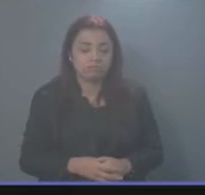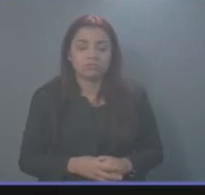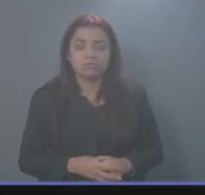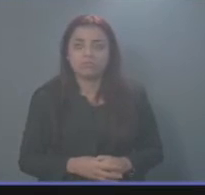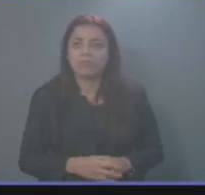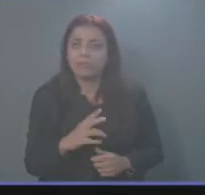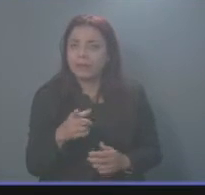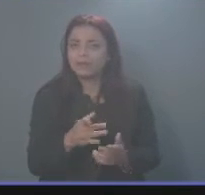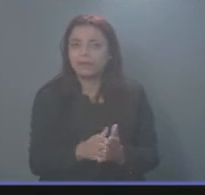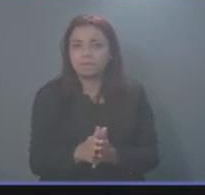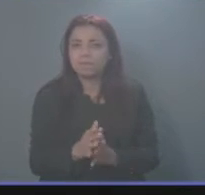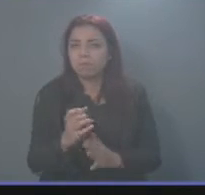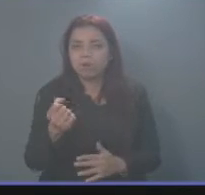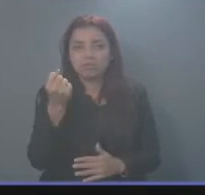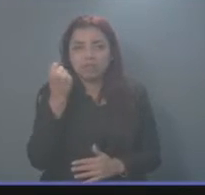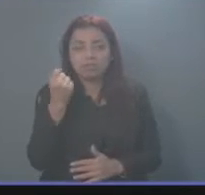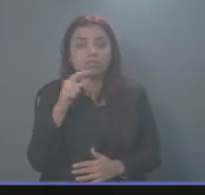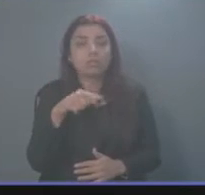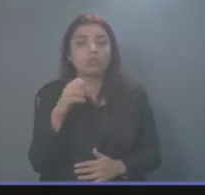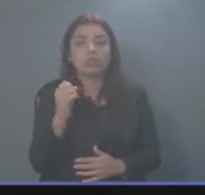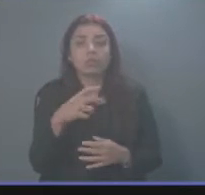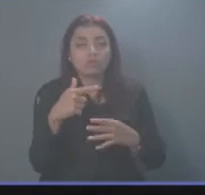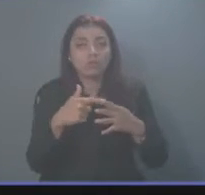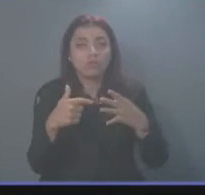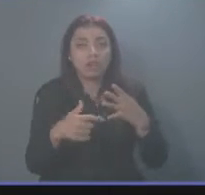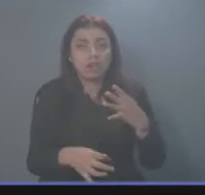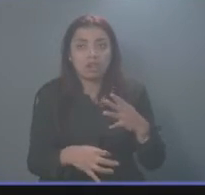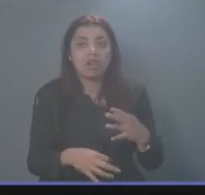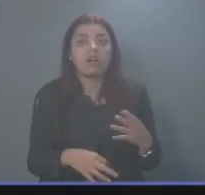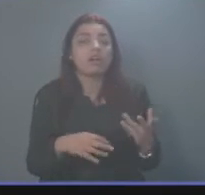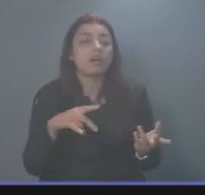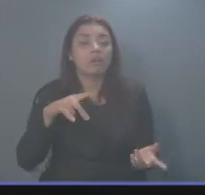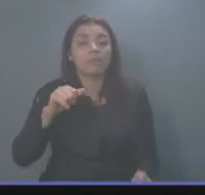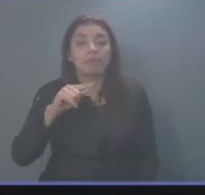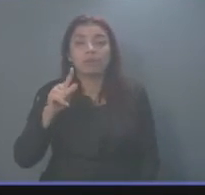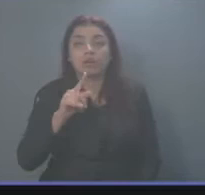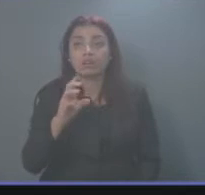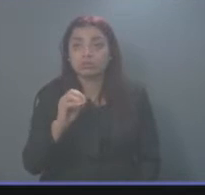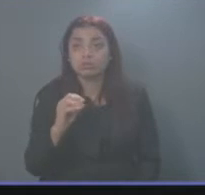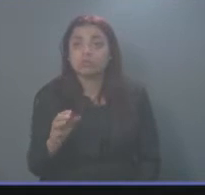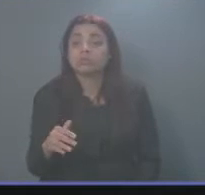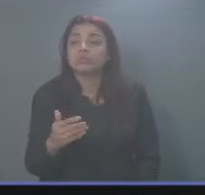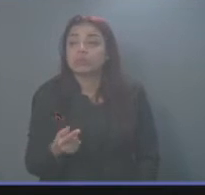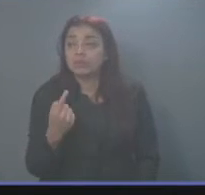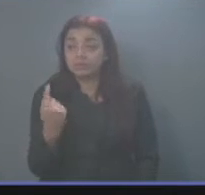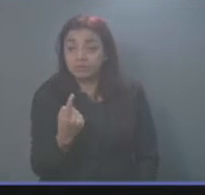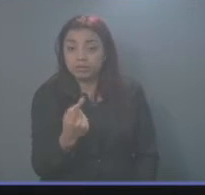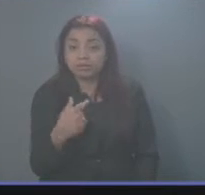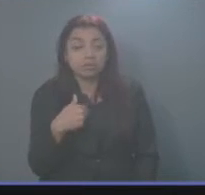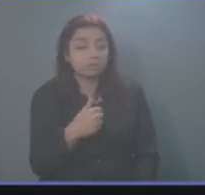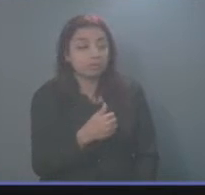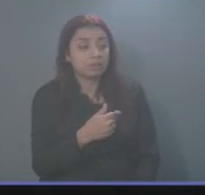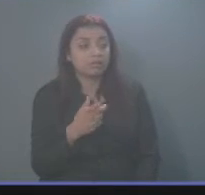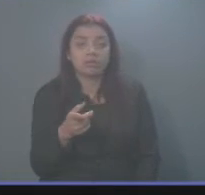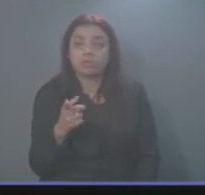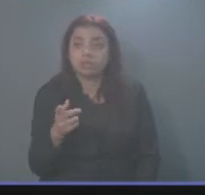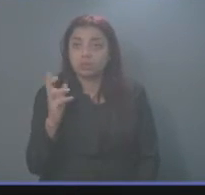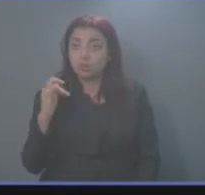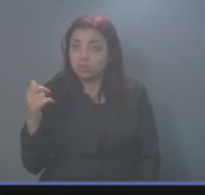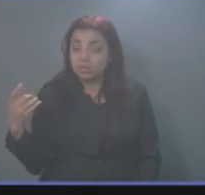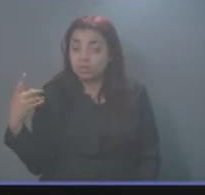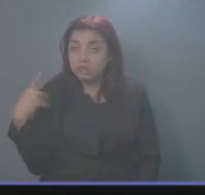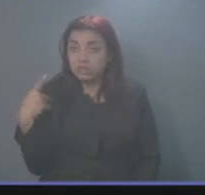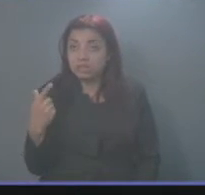Algo muy importante, que esta nueva ley trae plazo ya para los miembros que pertenecen a las juntas directivas